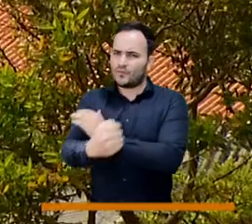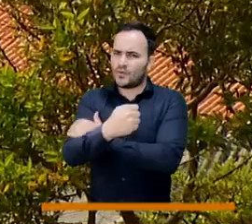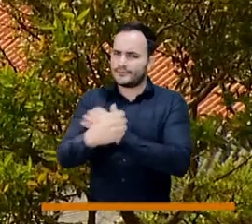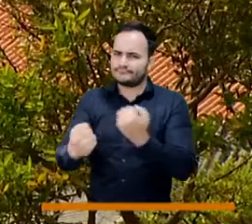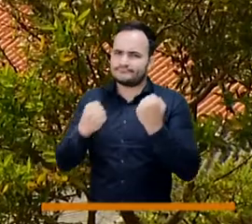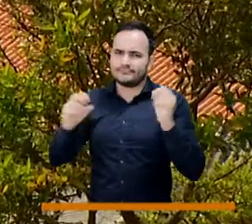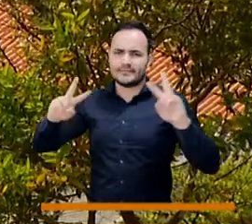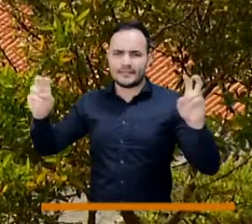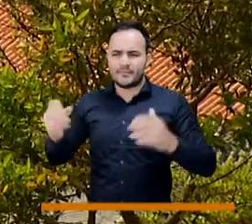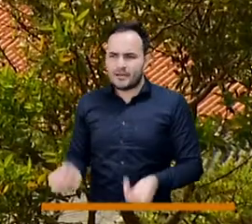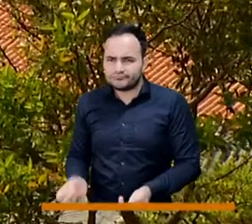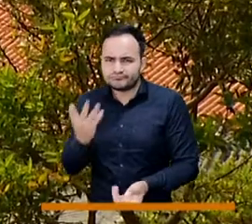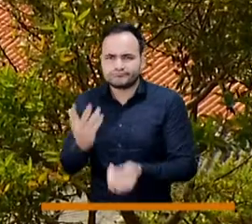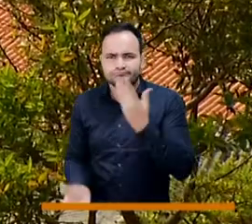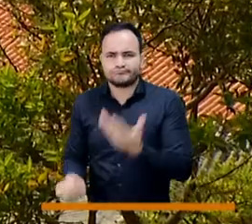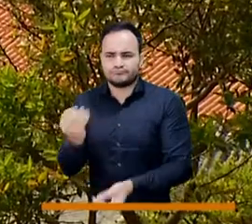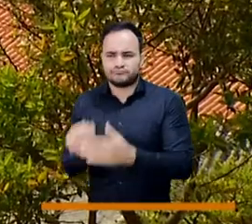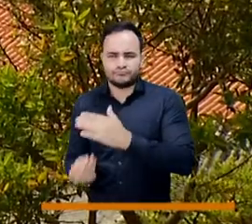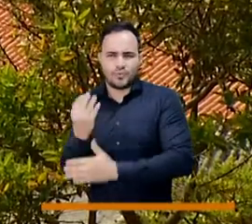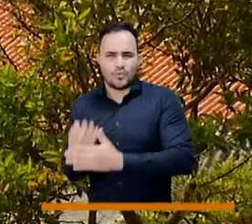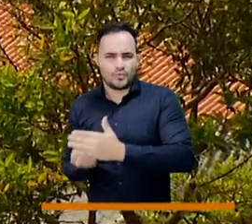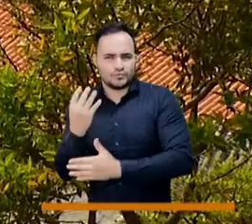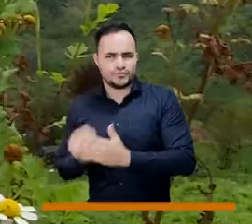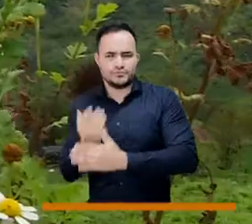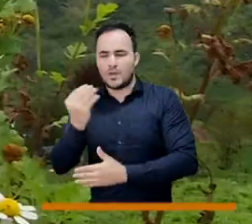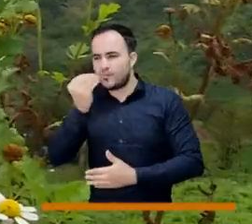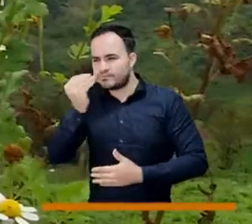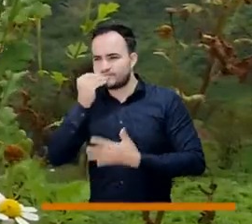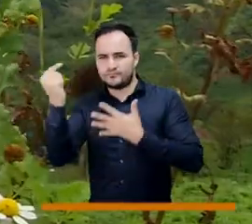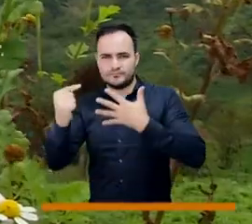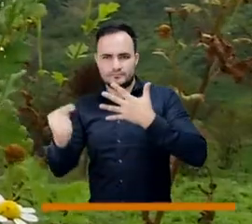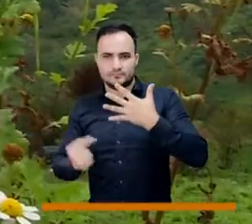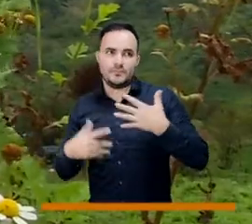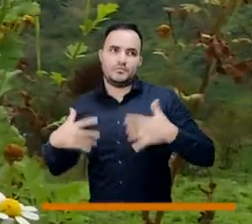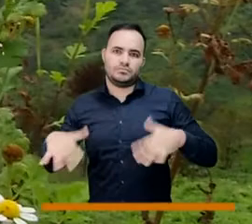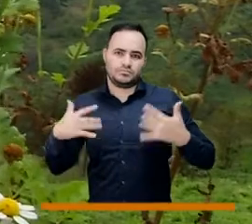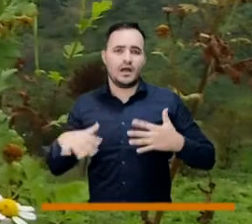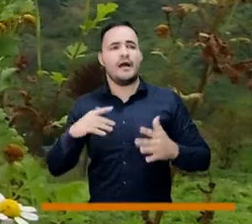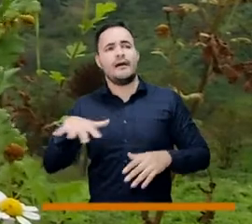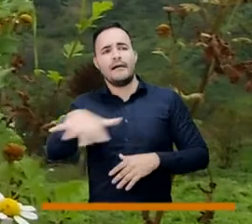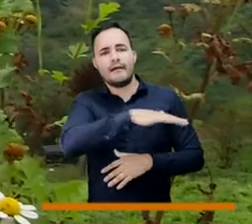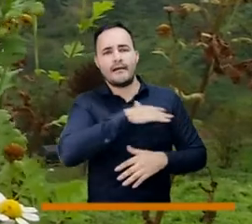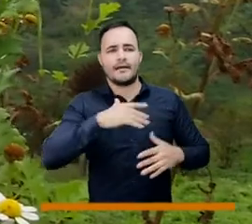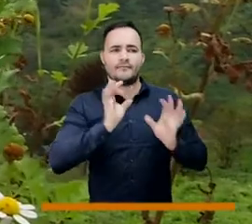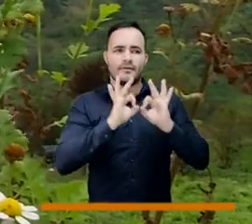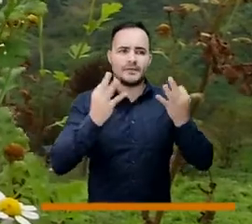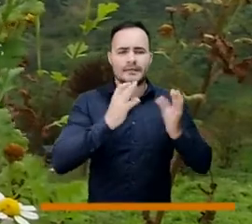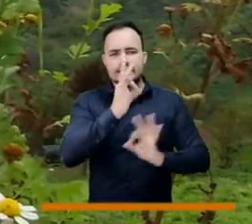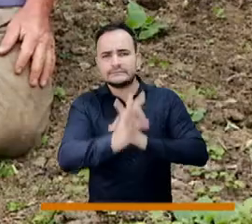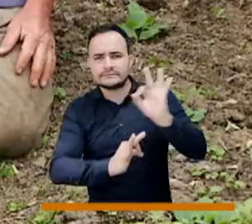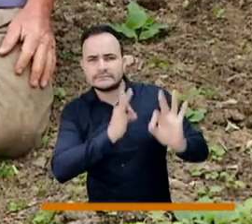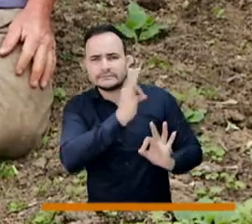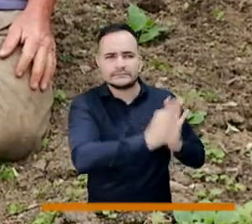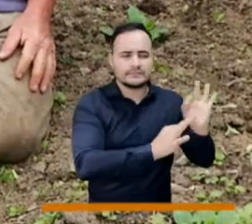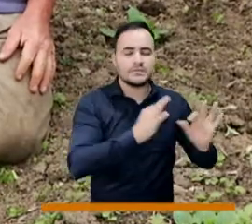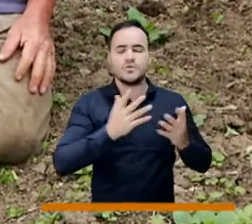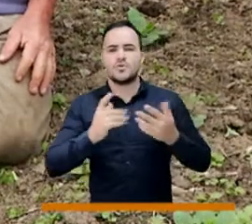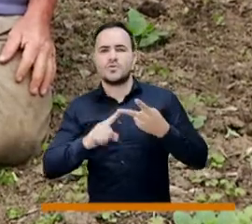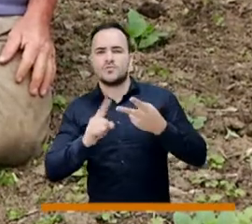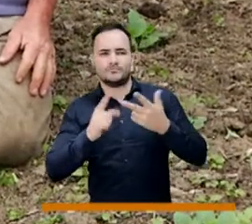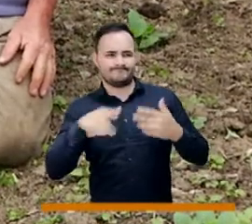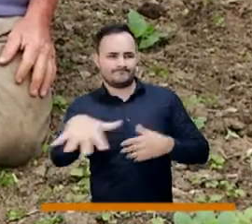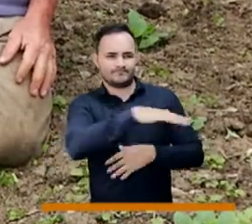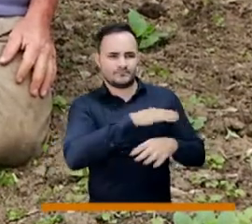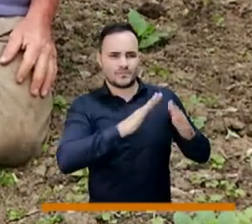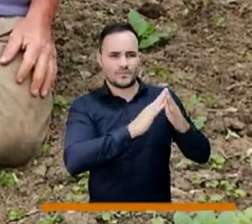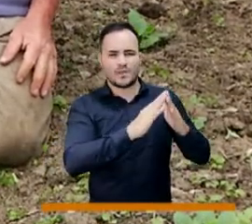aportamos significativamente en el cuidado de nuestras familias, en el cuidado comunitario,